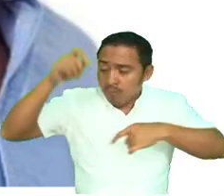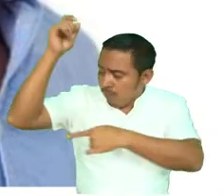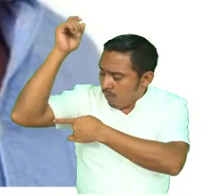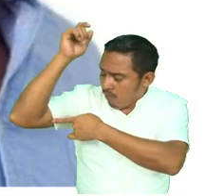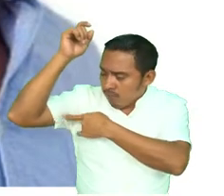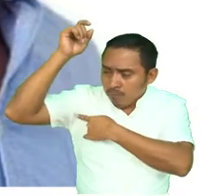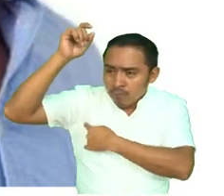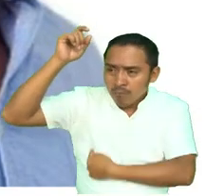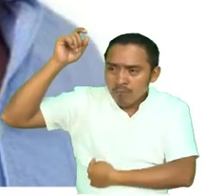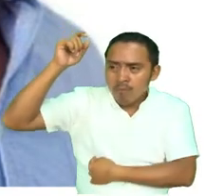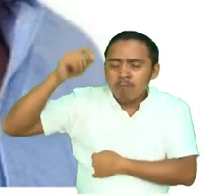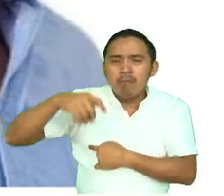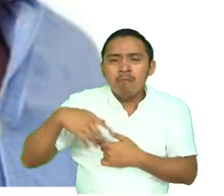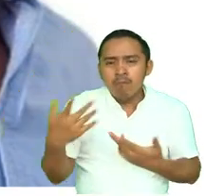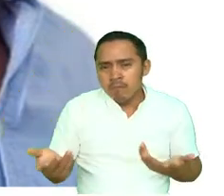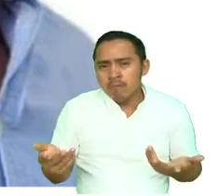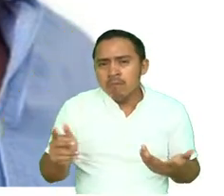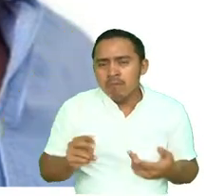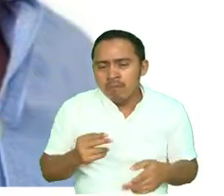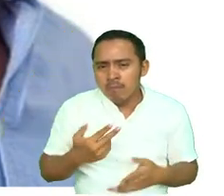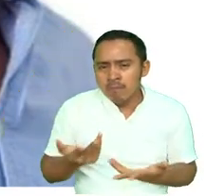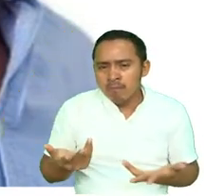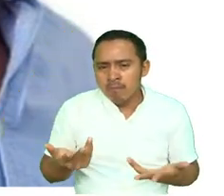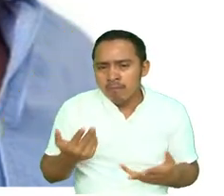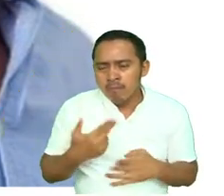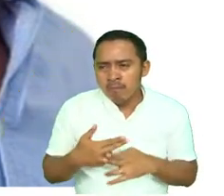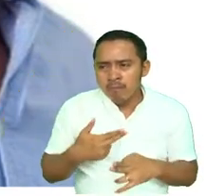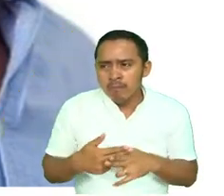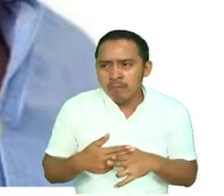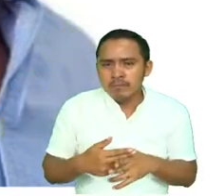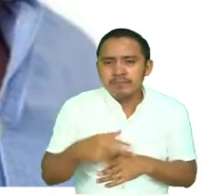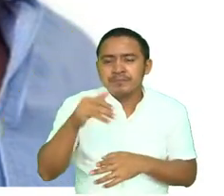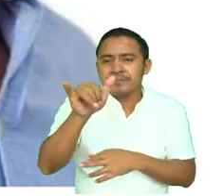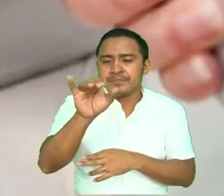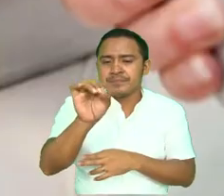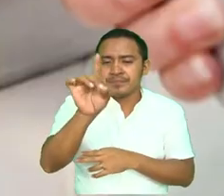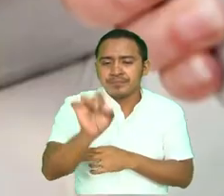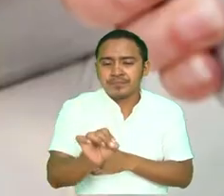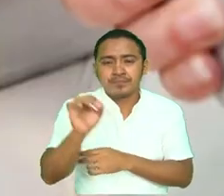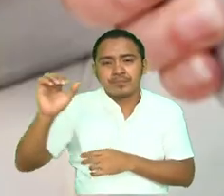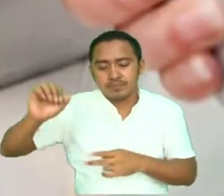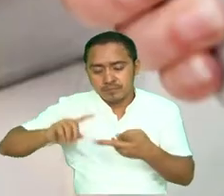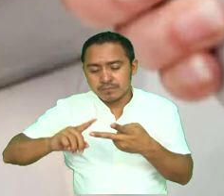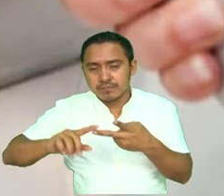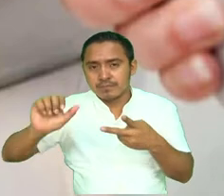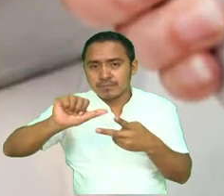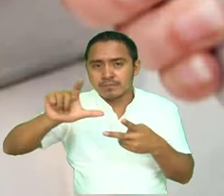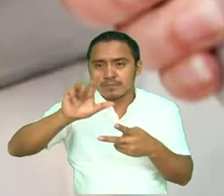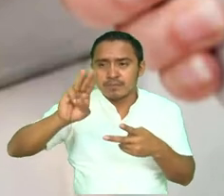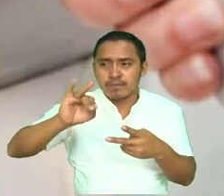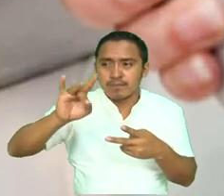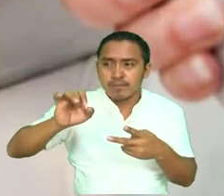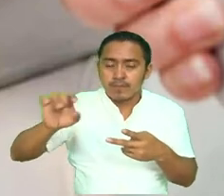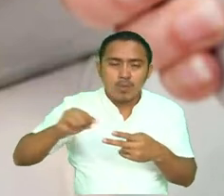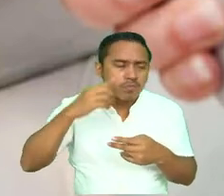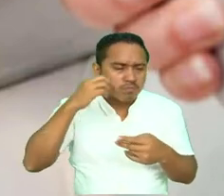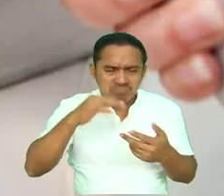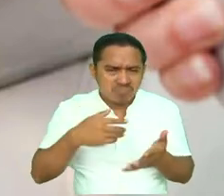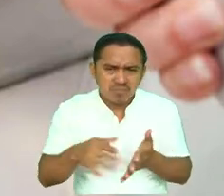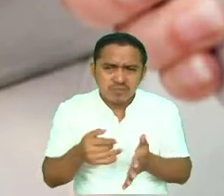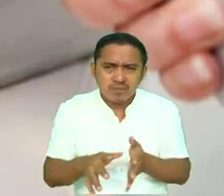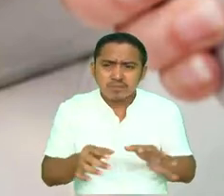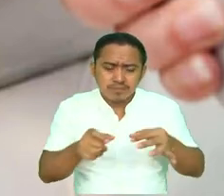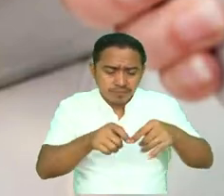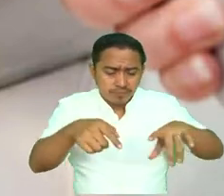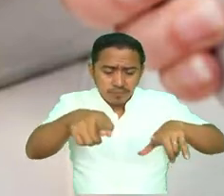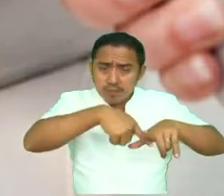otras técnicas, ¿verdad?, en dermatología, que son a través de lo que es el yodo y almidón. Pero algo sencillo también vemos esto, con una simple regla